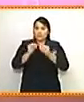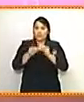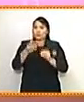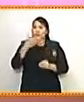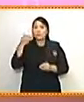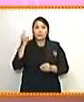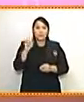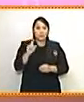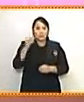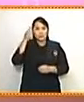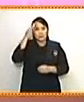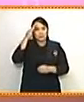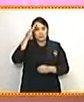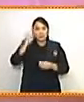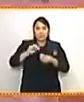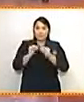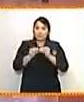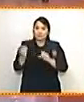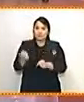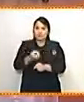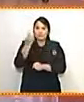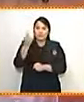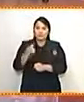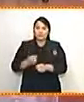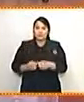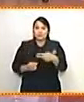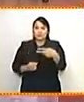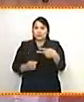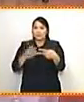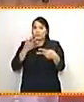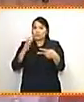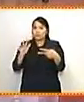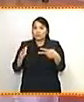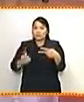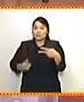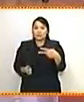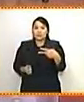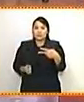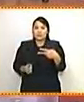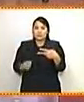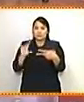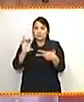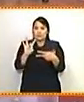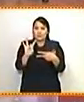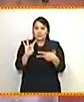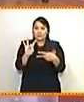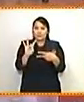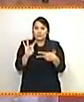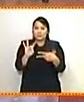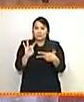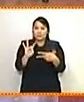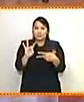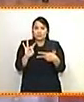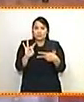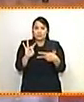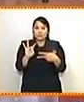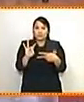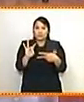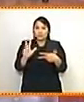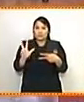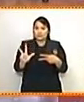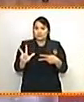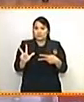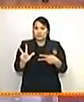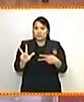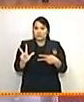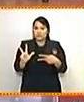A continuación conocemos el primer número ganador, primer dígito Duarte. 8, segundo dígito. 3, primer